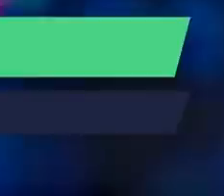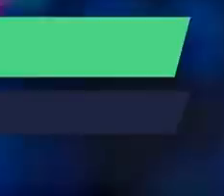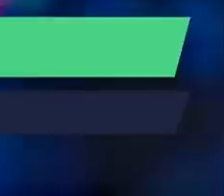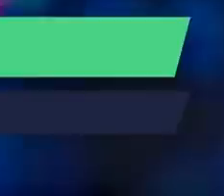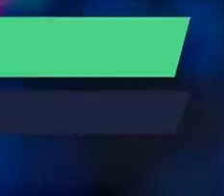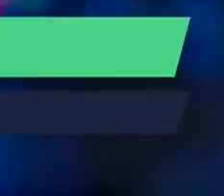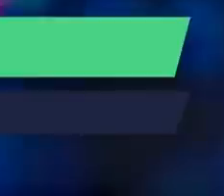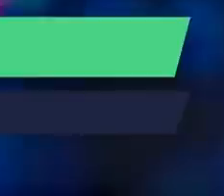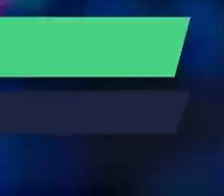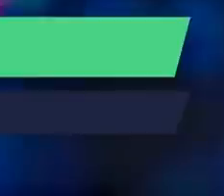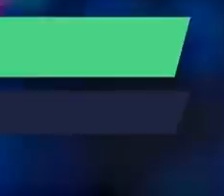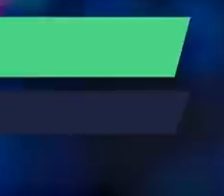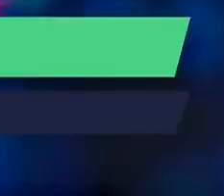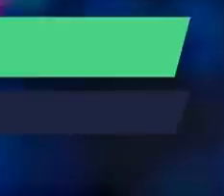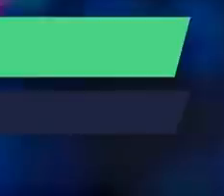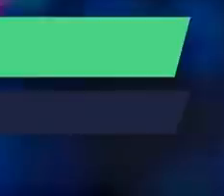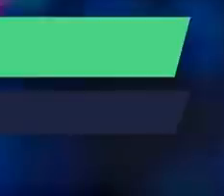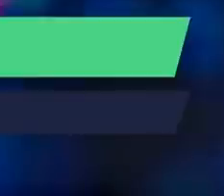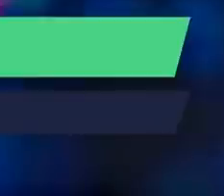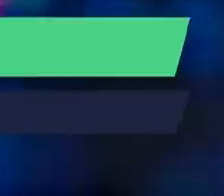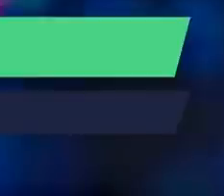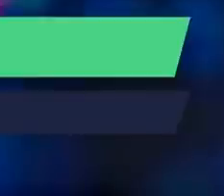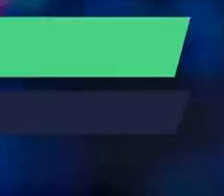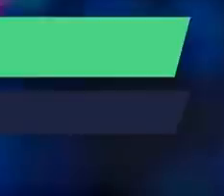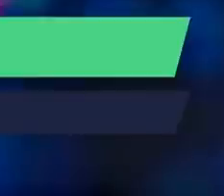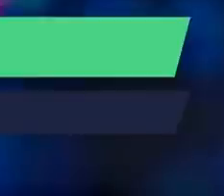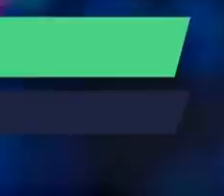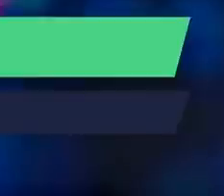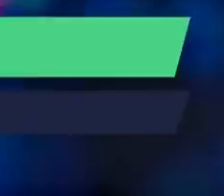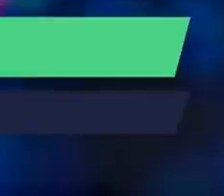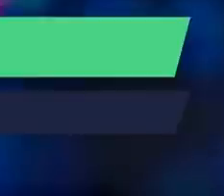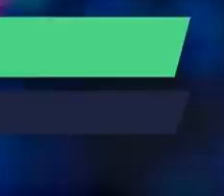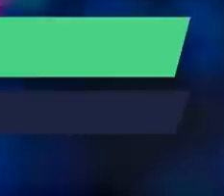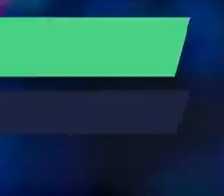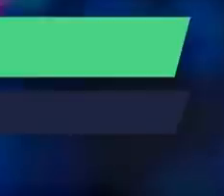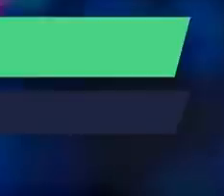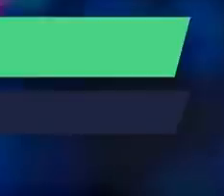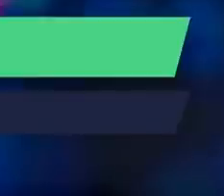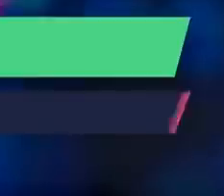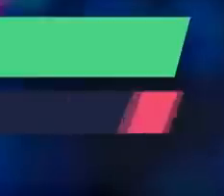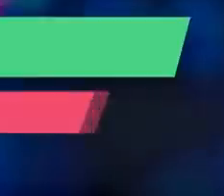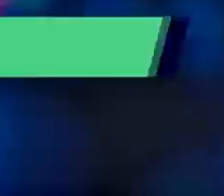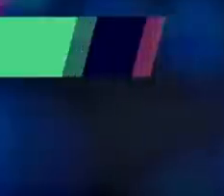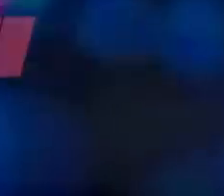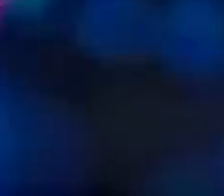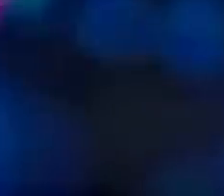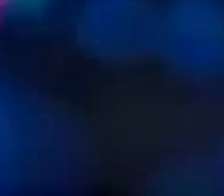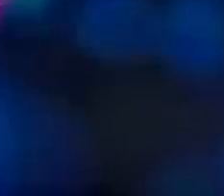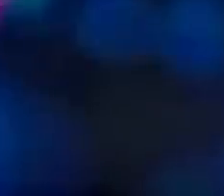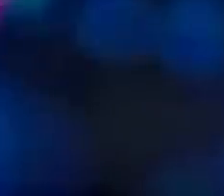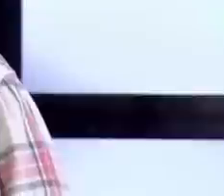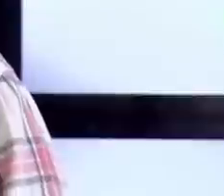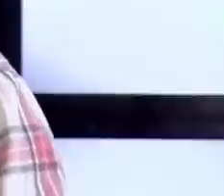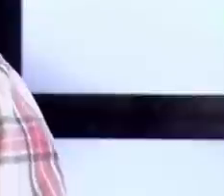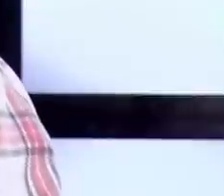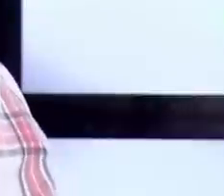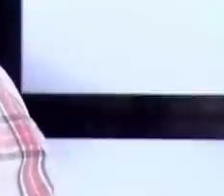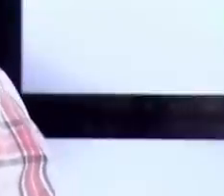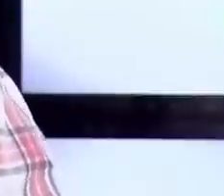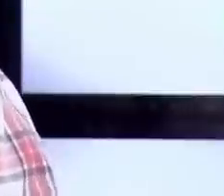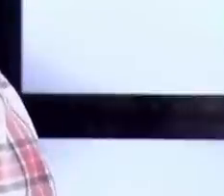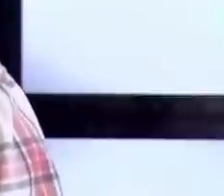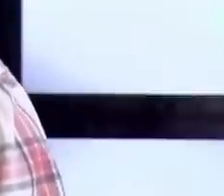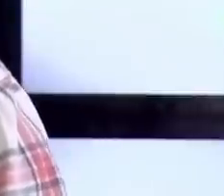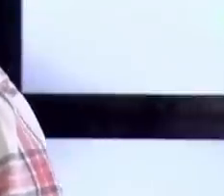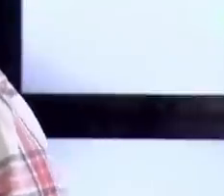que reinventarse en los próximos años. ¿Qué hacer? Lo analizamos en el Templo del Futuro.